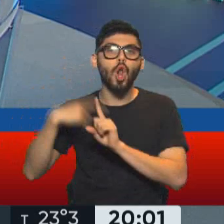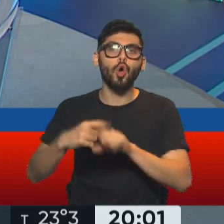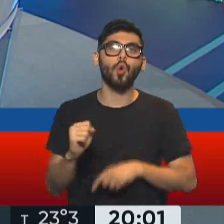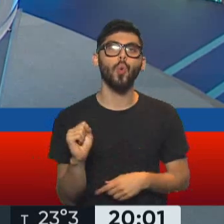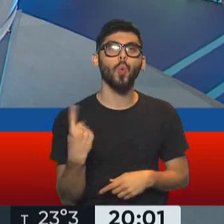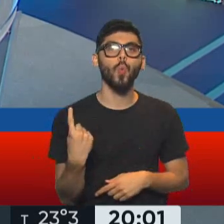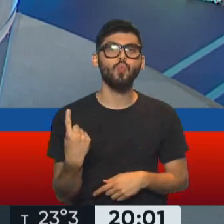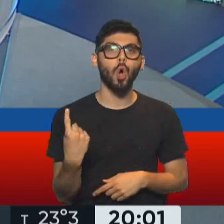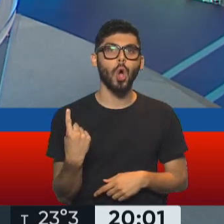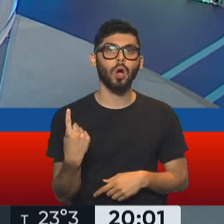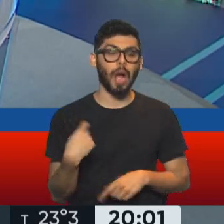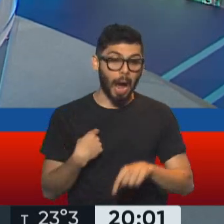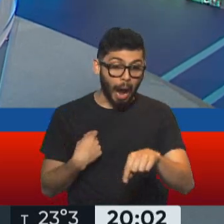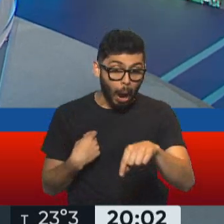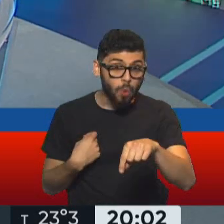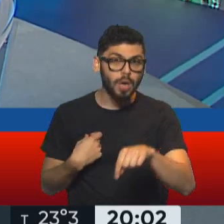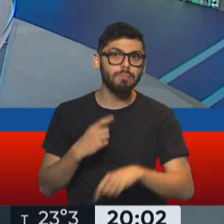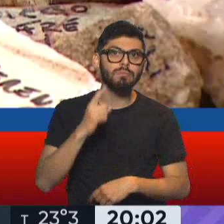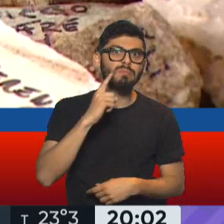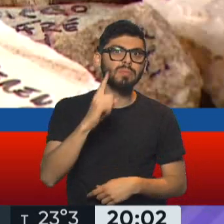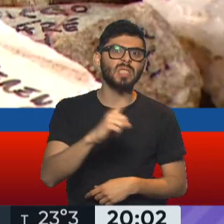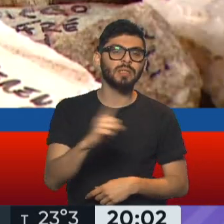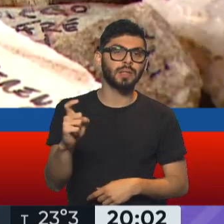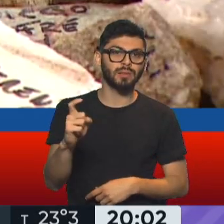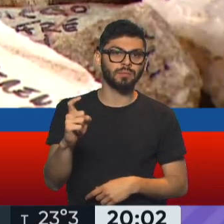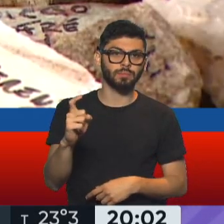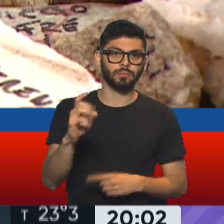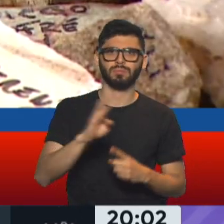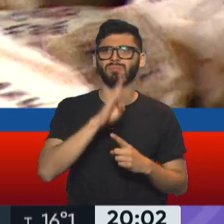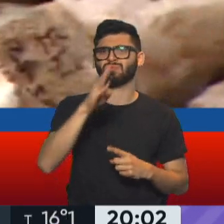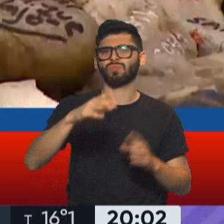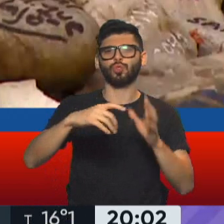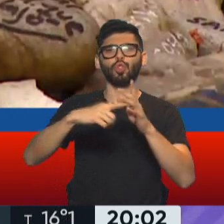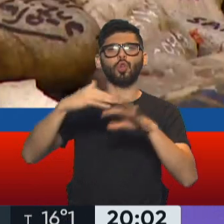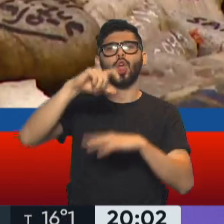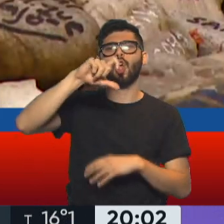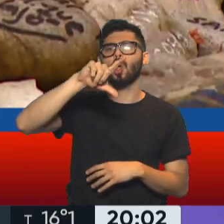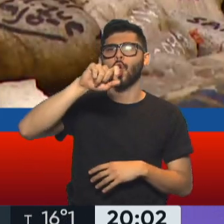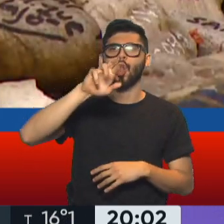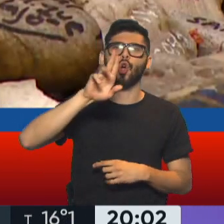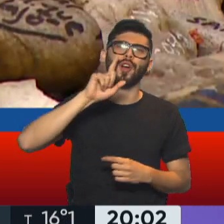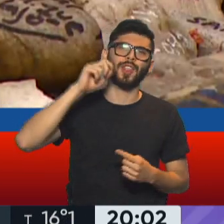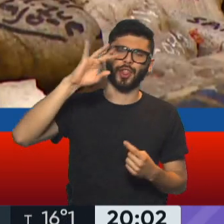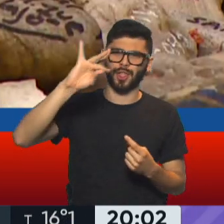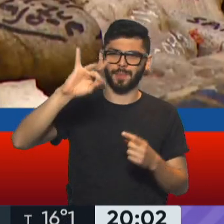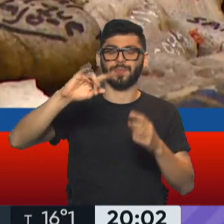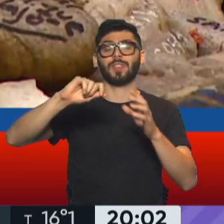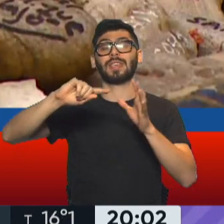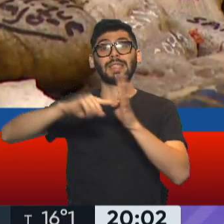tiene más de 1.100. Fueron a la ciudad de Clorinda, fueron a la ciudad de Formosa,